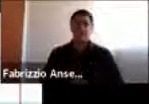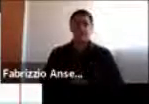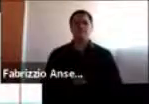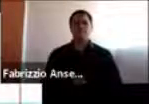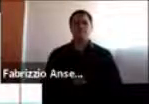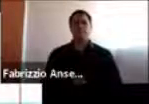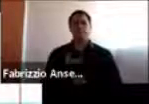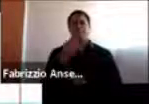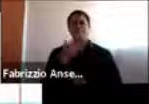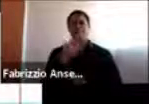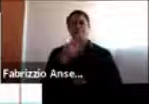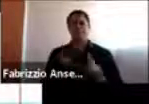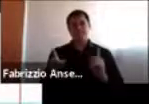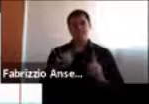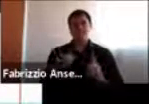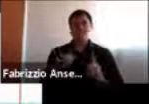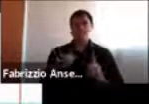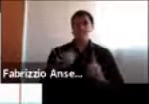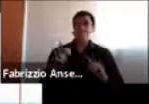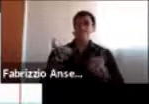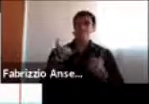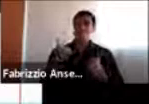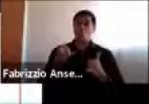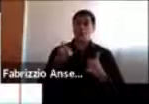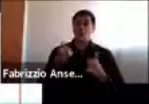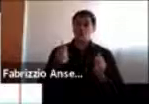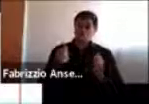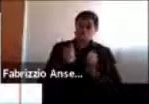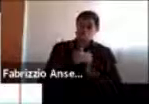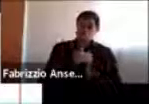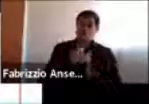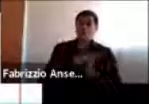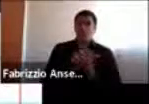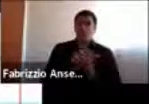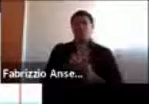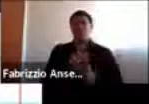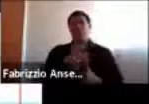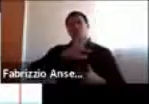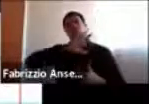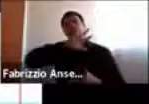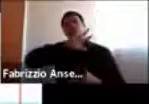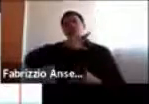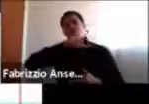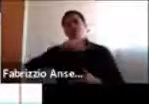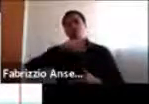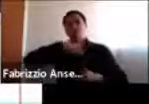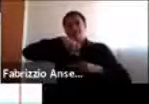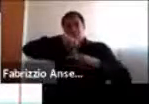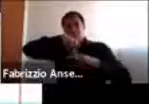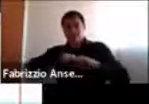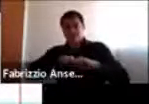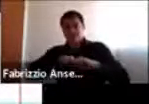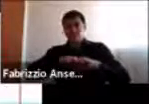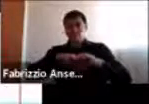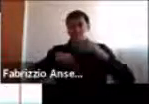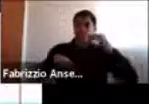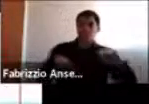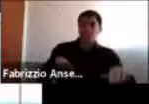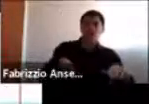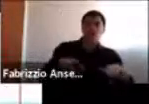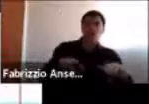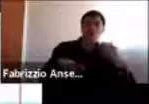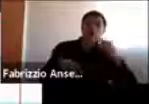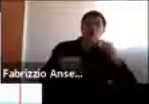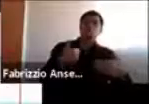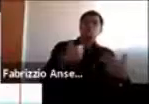otra parte al jugar juntos no es que el adulto esté sentado al lado y haciendo otra cosa sino que la idea es que juegue con el niño al jugar